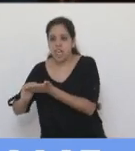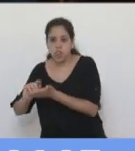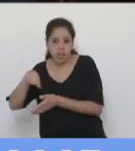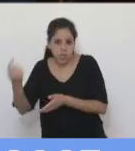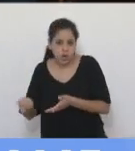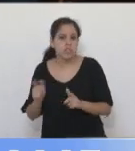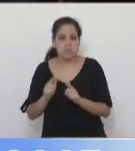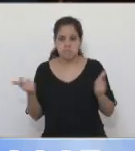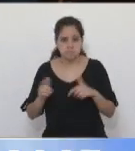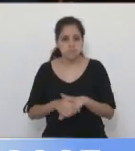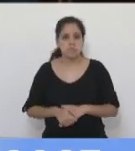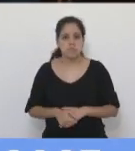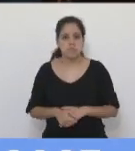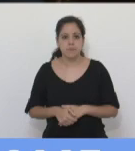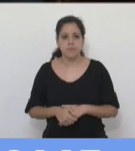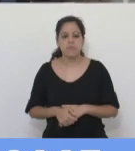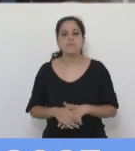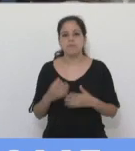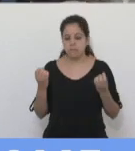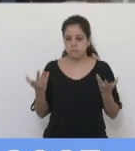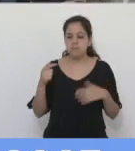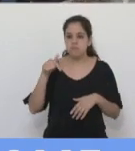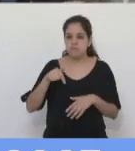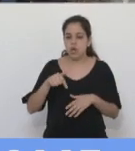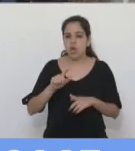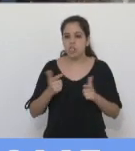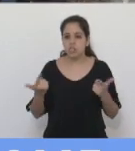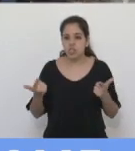Se deja constancia entonces de que no hay impugnaciones ni objeciones.